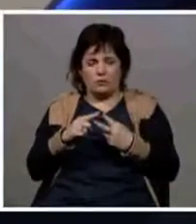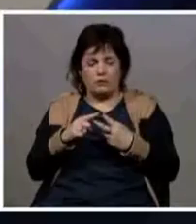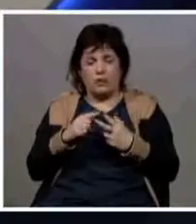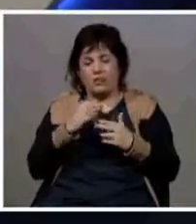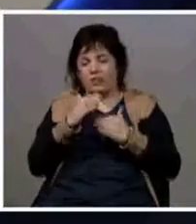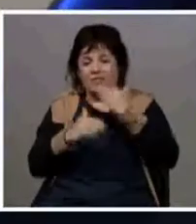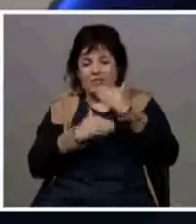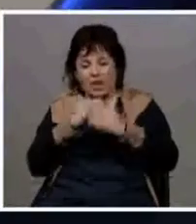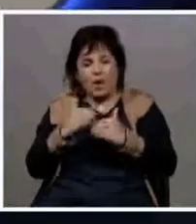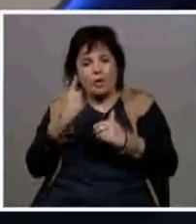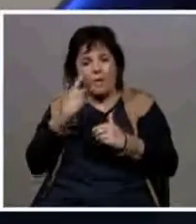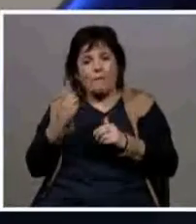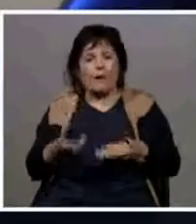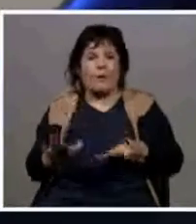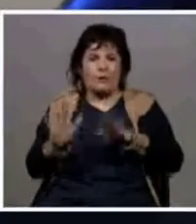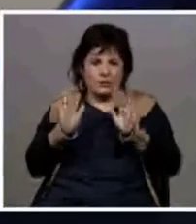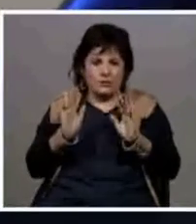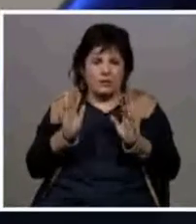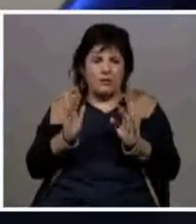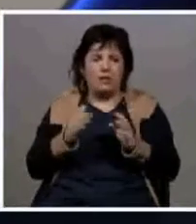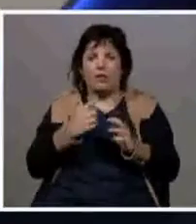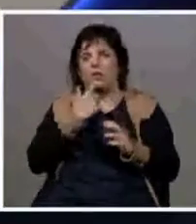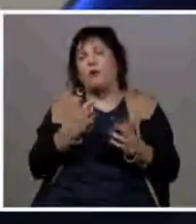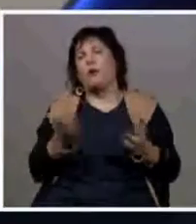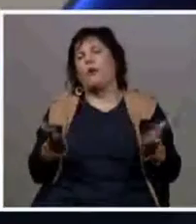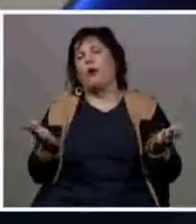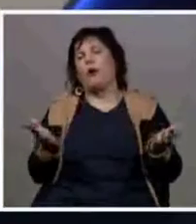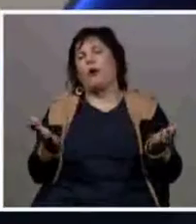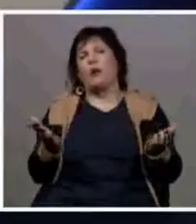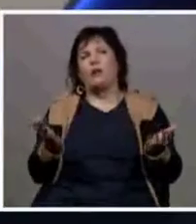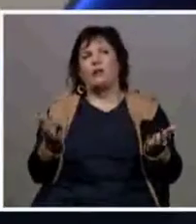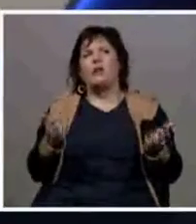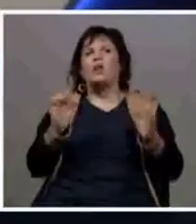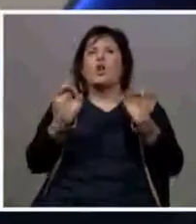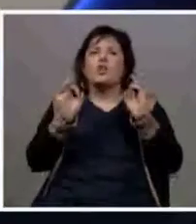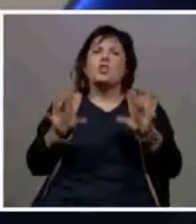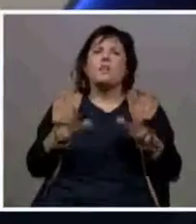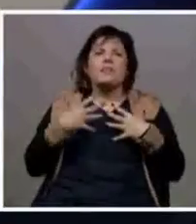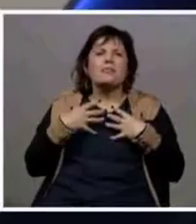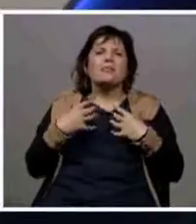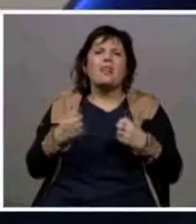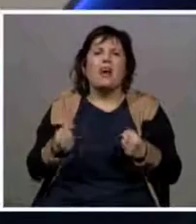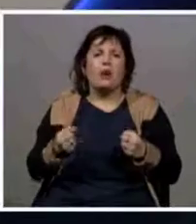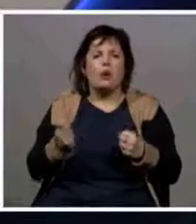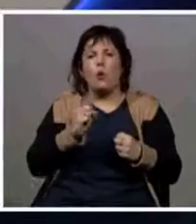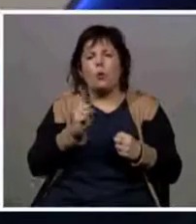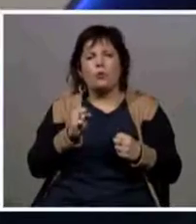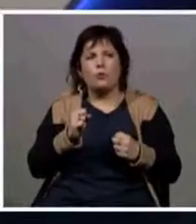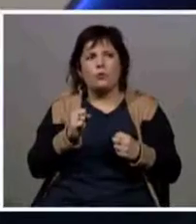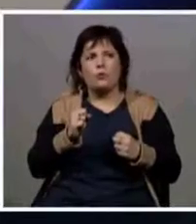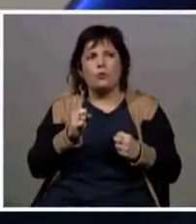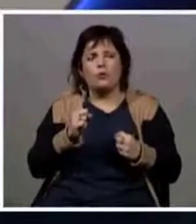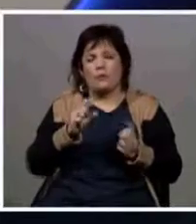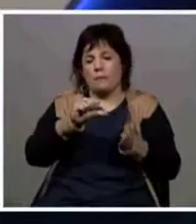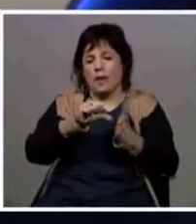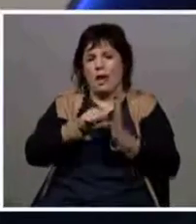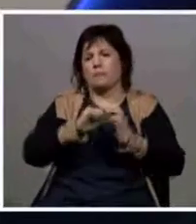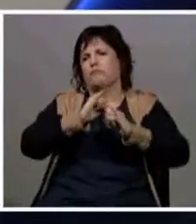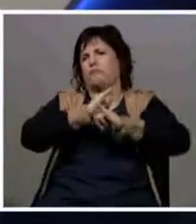desarrollo estrategia de prevención que uno dice bueno pero no es sólo del sistema de salud porque interesante el país lanzó una estrategia